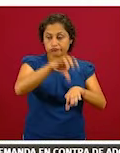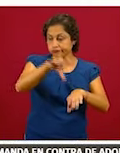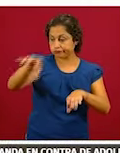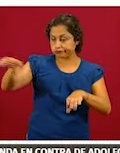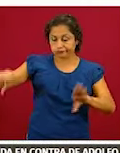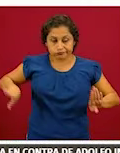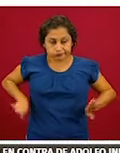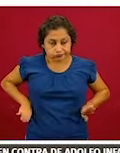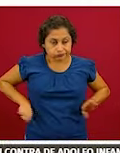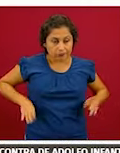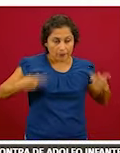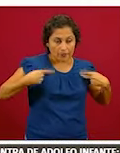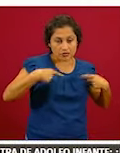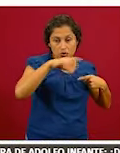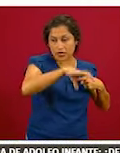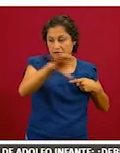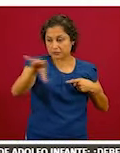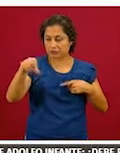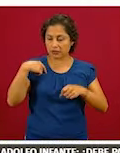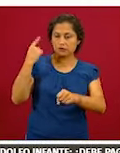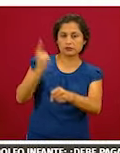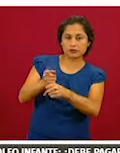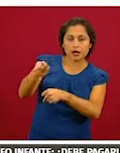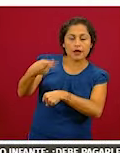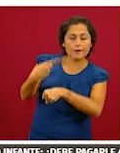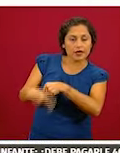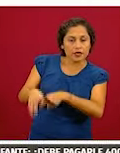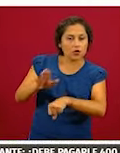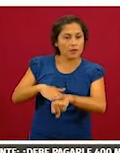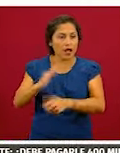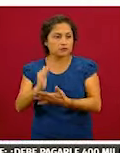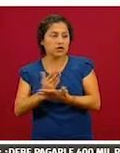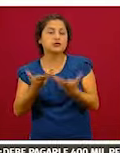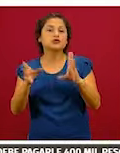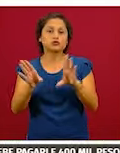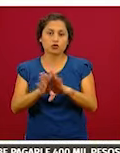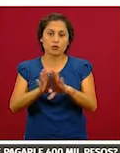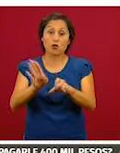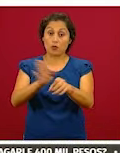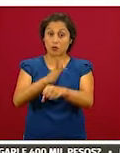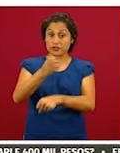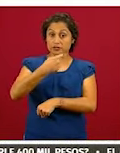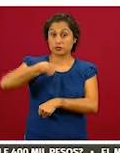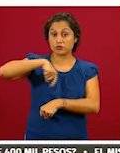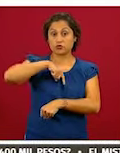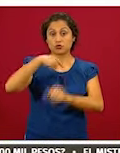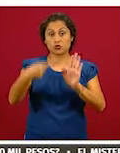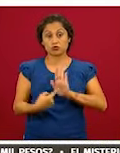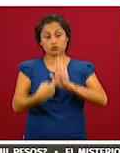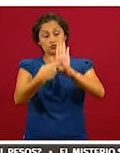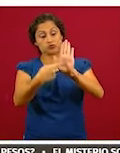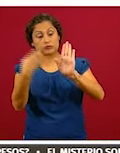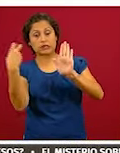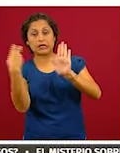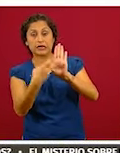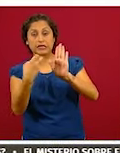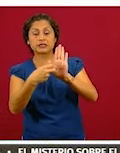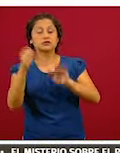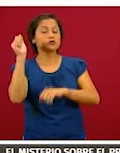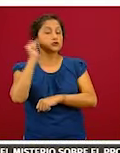si pudiera estar habiendo algún problema específico en cada uno de ellos. Por eso, por ejemplo, presentamos panoramas enfocados a los profesionales de la